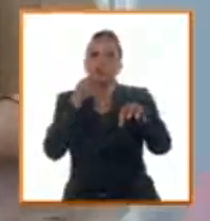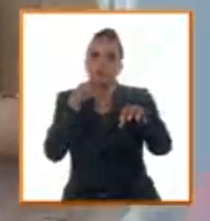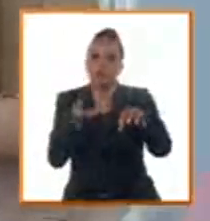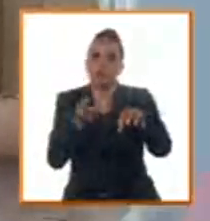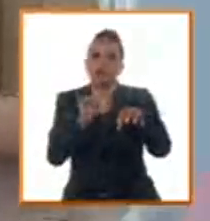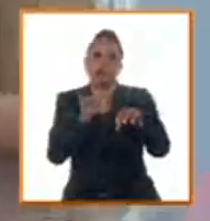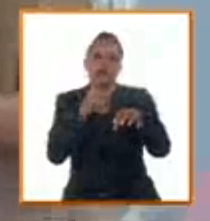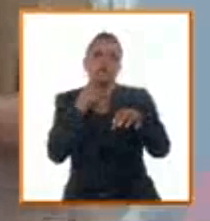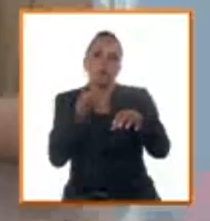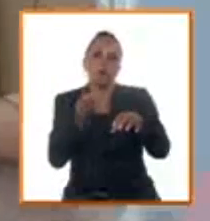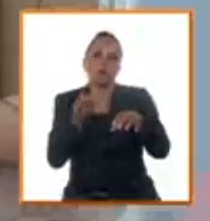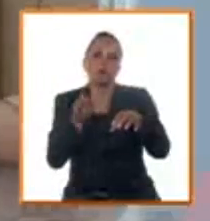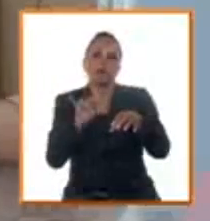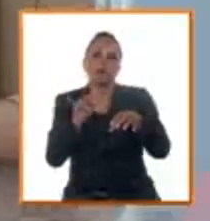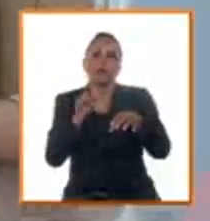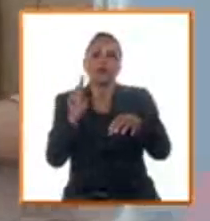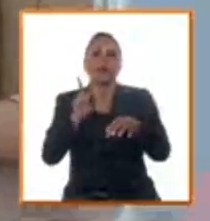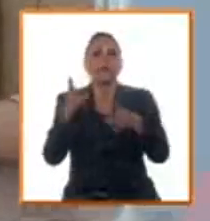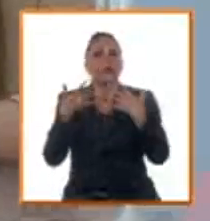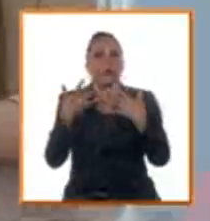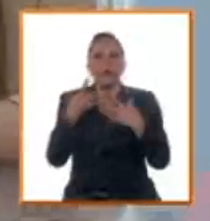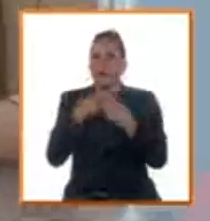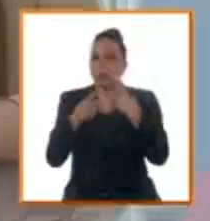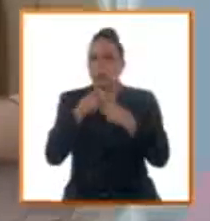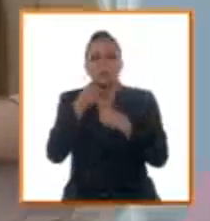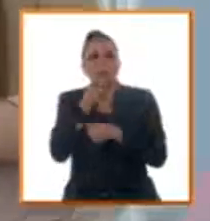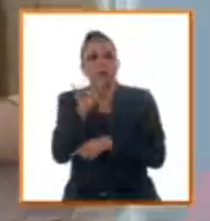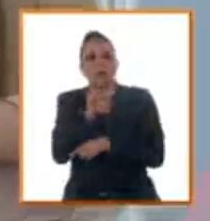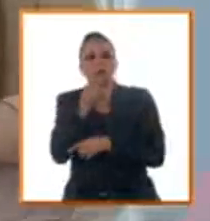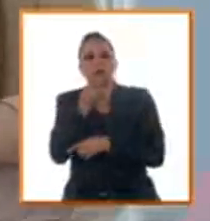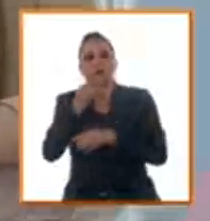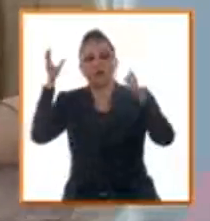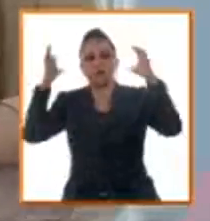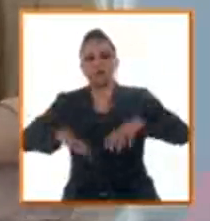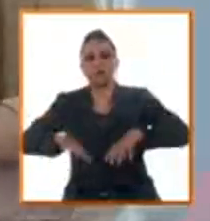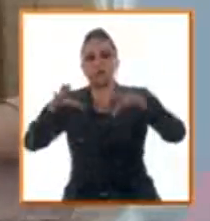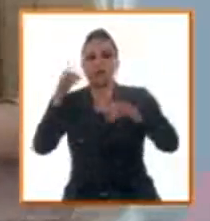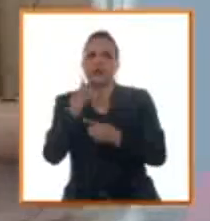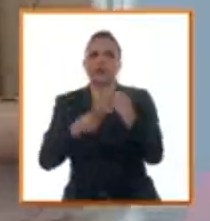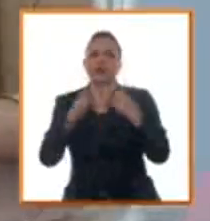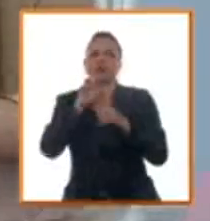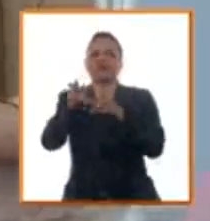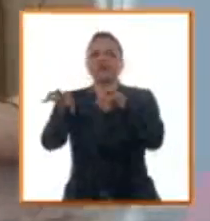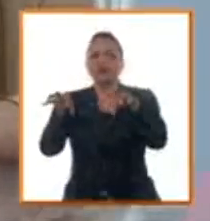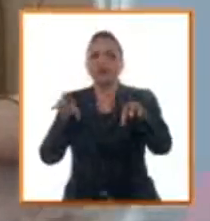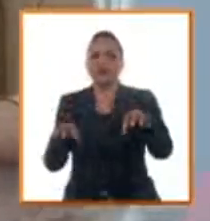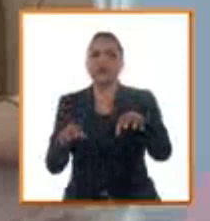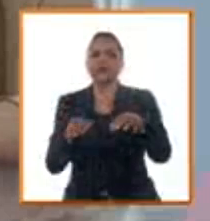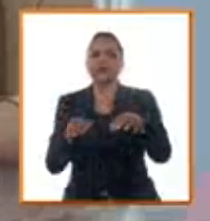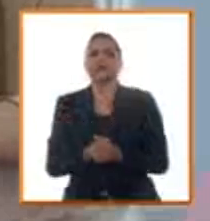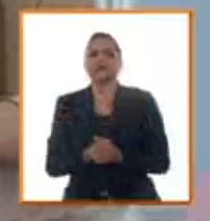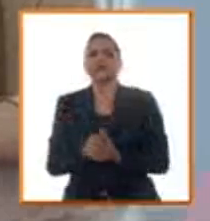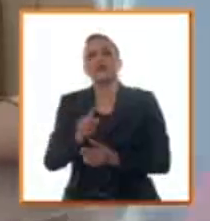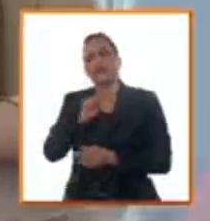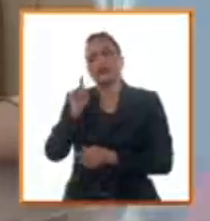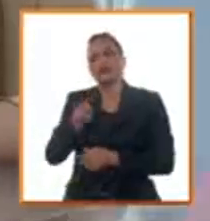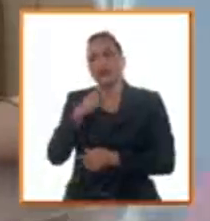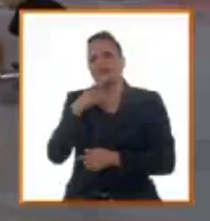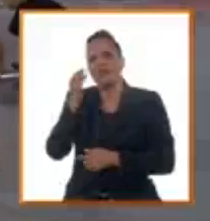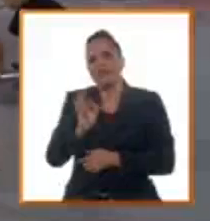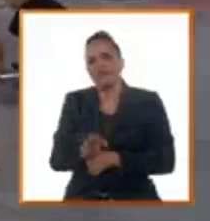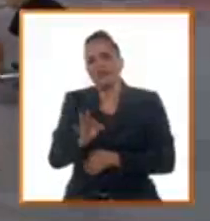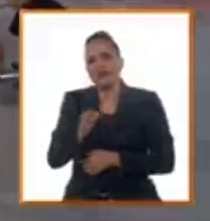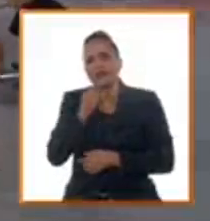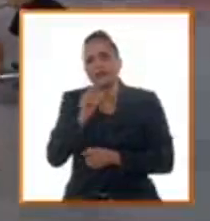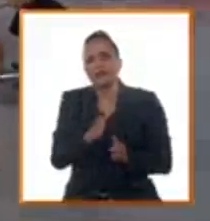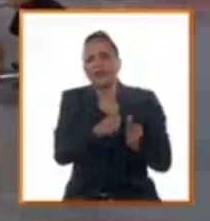día de verano puede incluso llegar a ser fuerte y llegar a ser intenso en algunos puntos. ¿Es verdad que dicen que va a correrse hacia